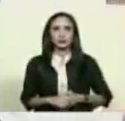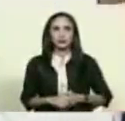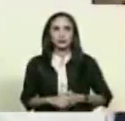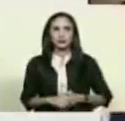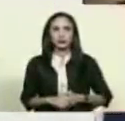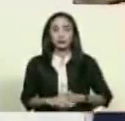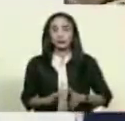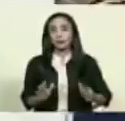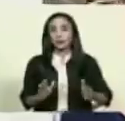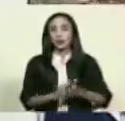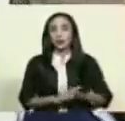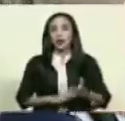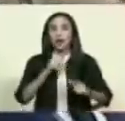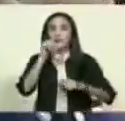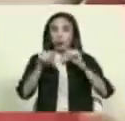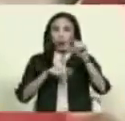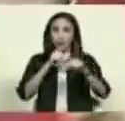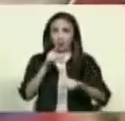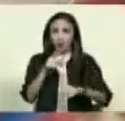¿Quiénes tienen cuenta de Twitter?